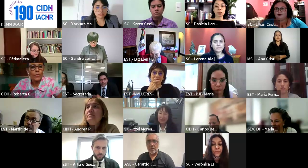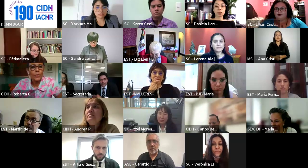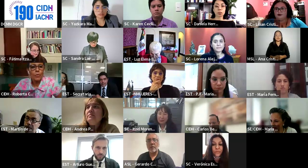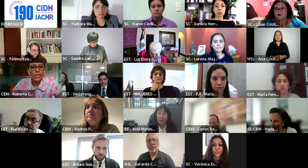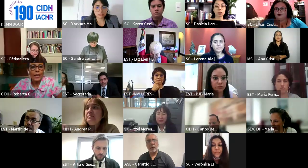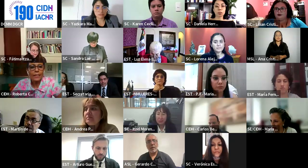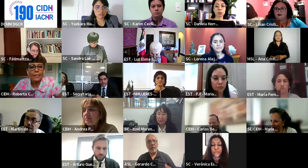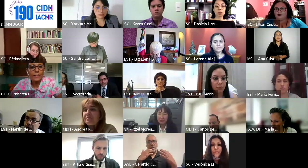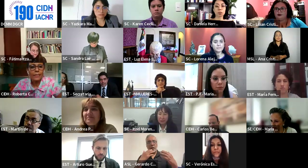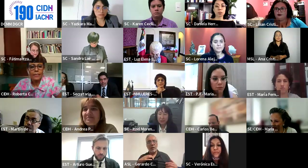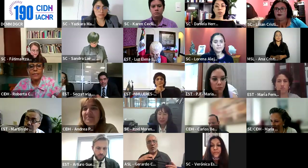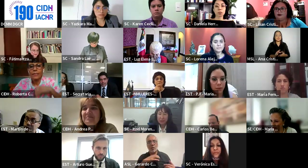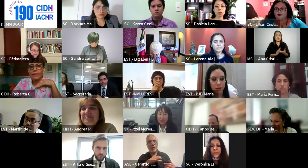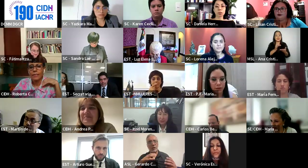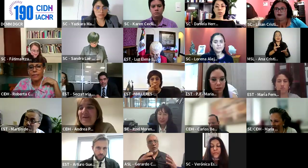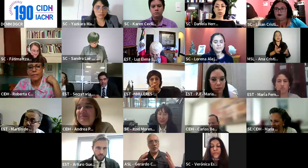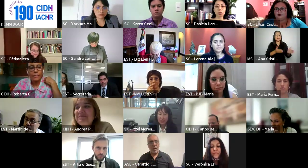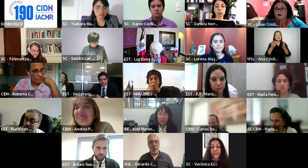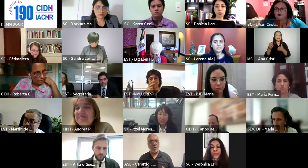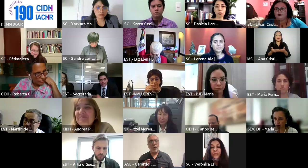Thank you. Commissioner Puchak.